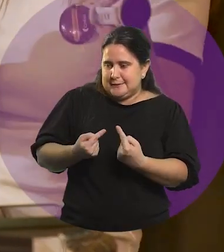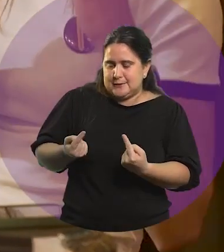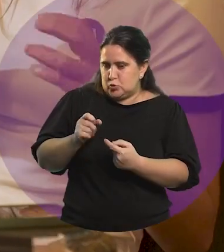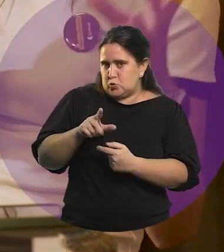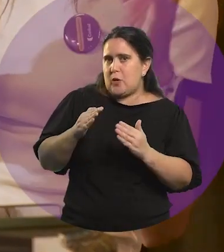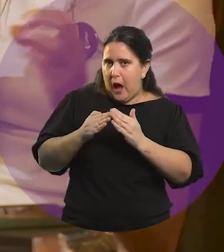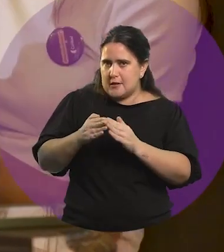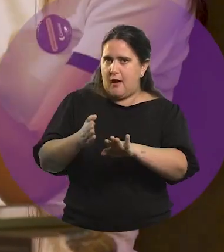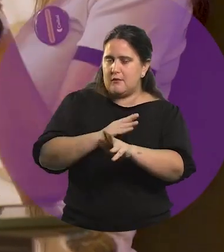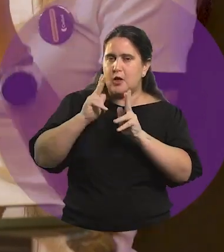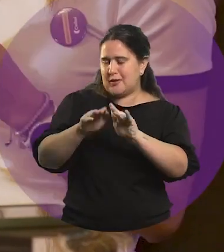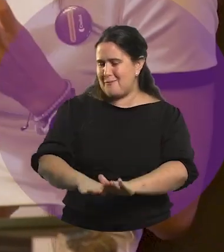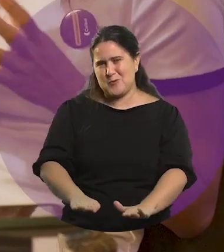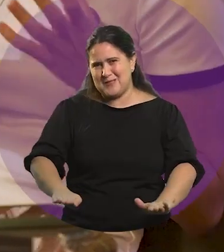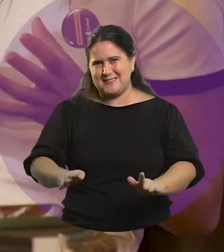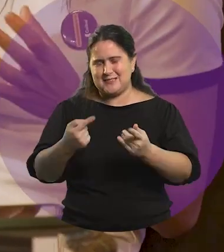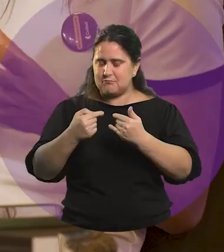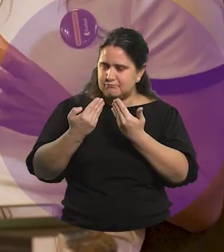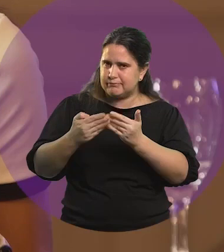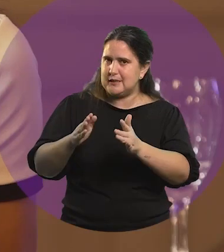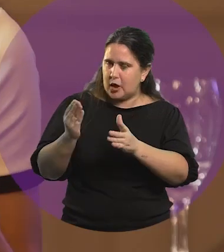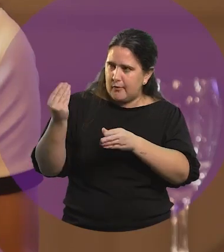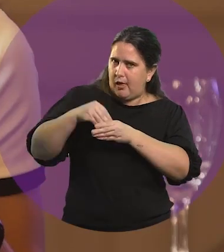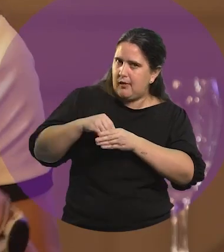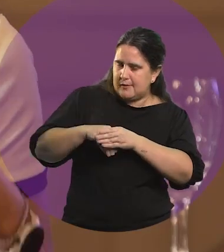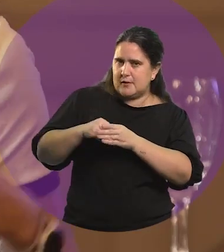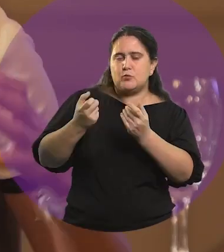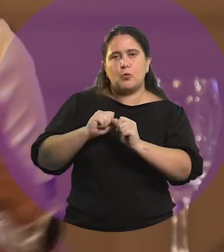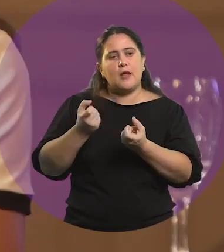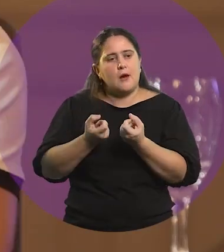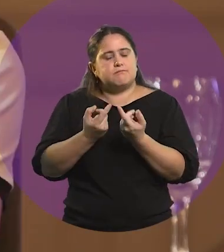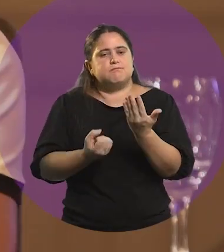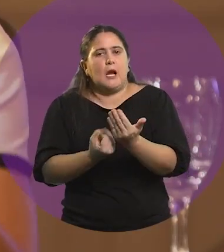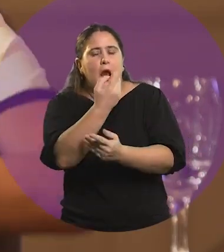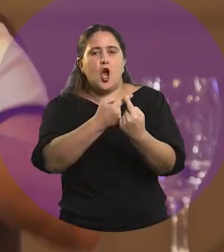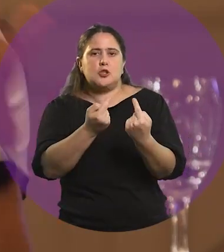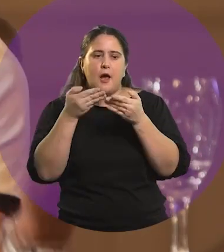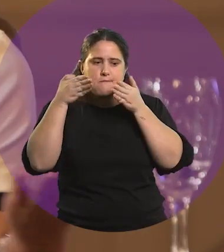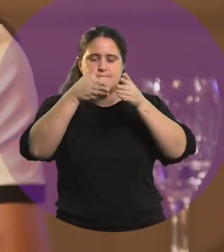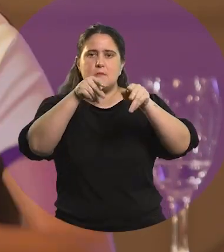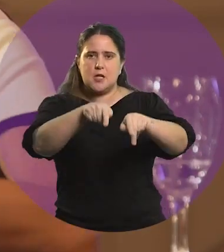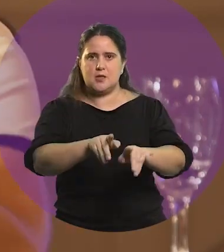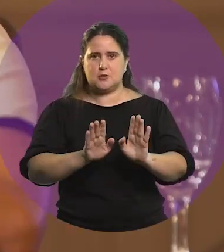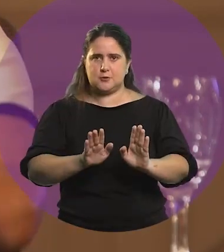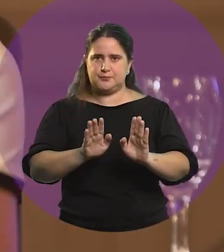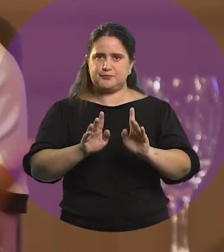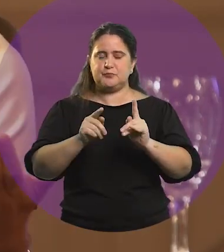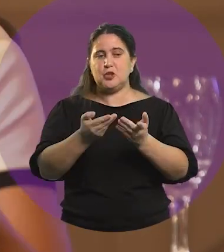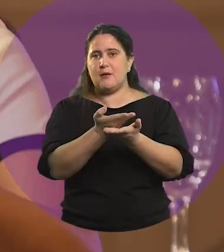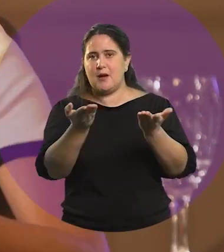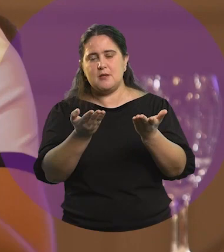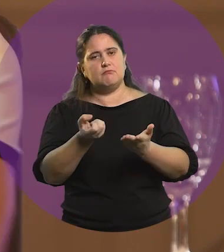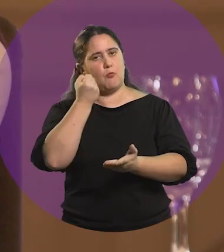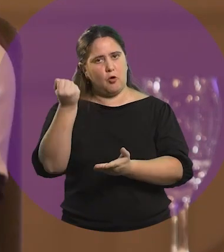desde sus hogares, como decíamos, desde muy chiquitas. Entonces, bueno, poder generar programas que apunten a esta dimensión, que la evidencia parece mostrar como que